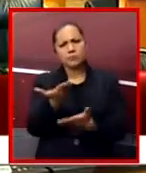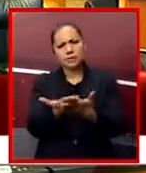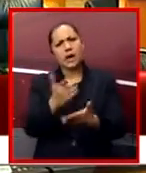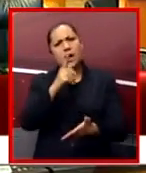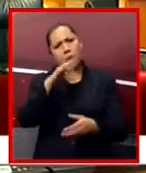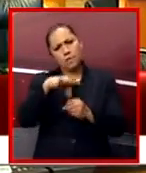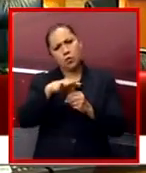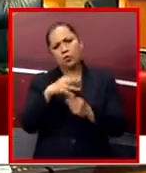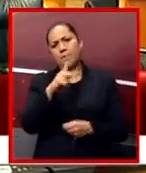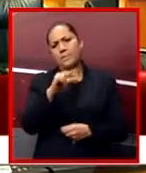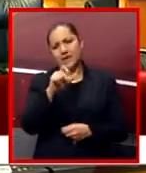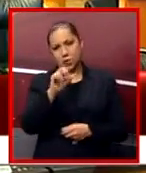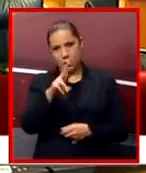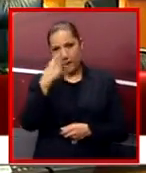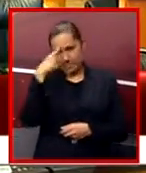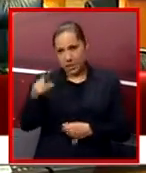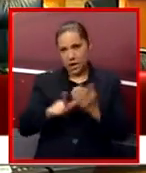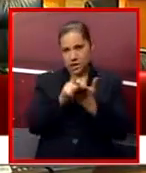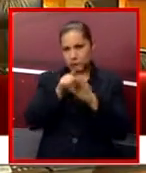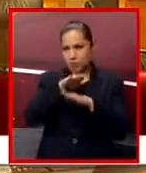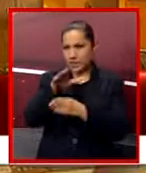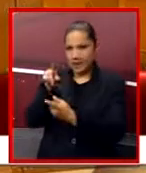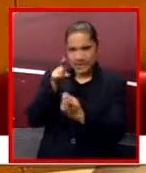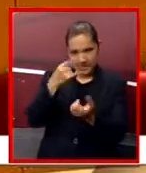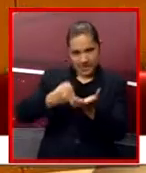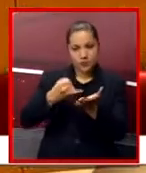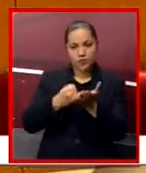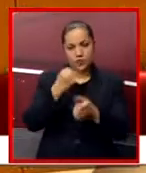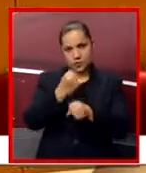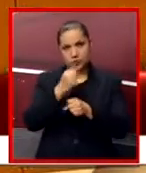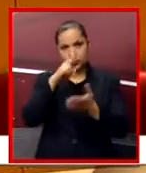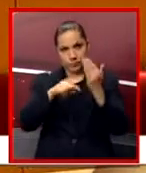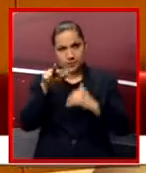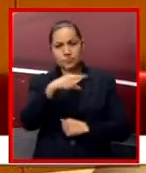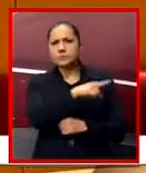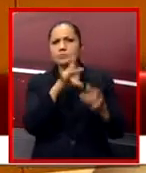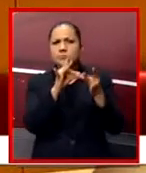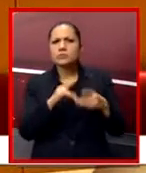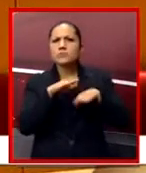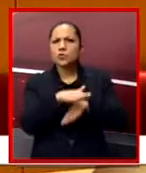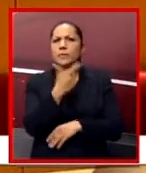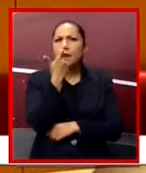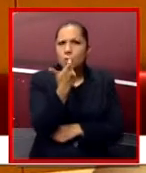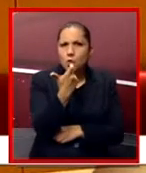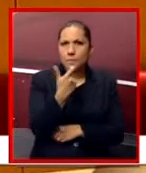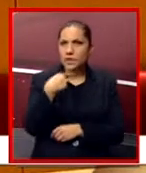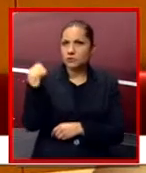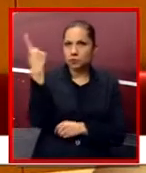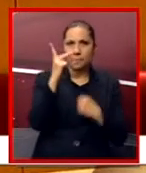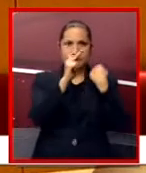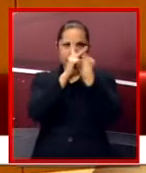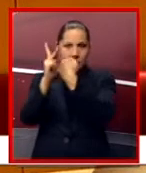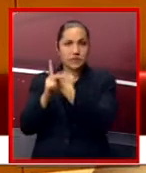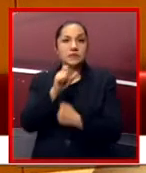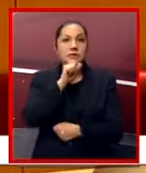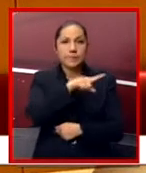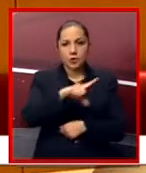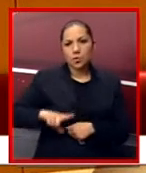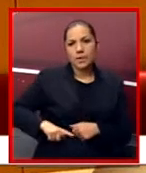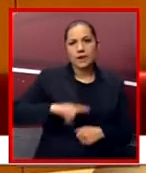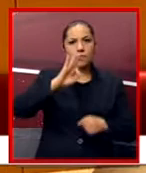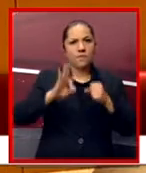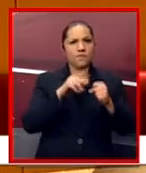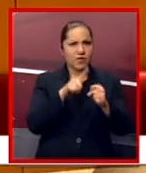Ingresos 2018, refiriéndose a los criterios generales de política económica, variables macroeconómicas y endeudamiento del gobierno federal.